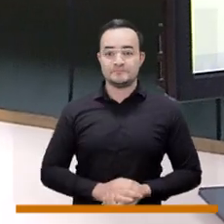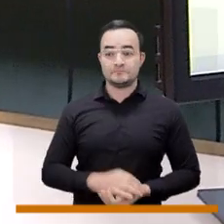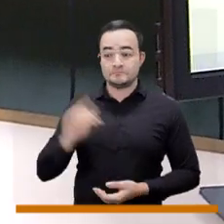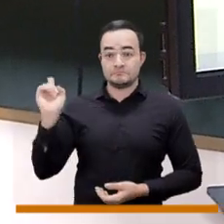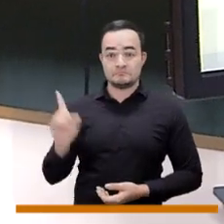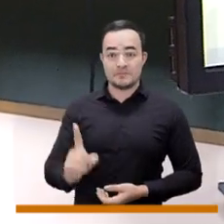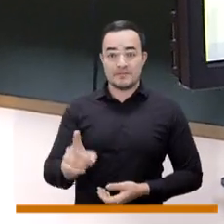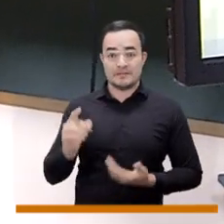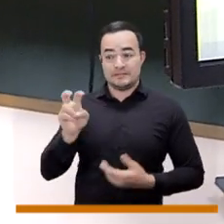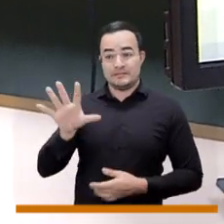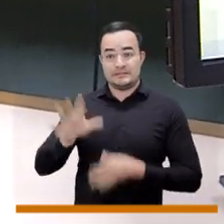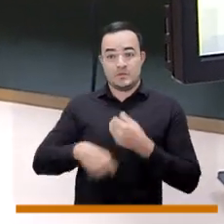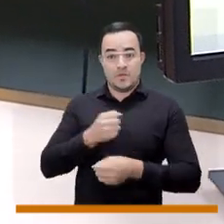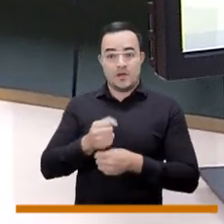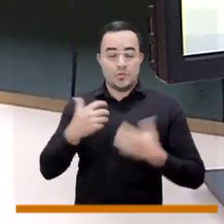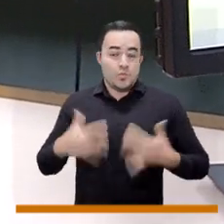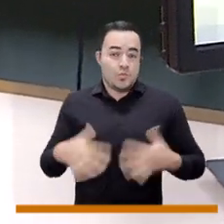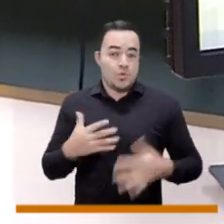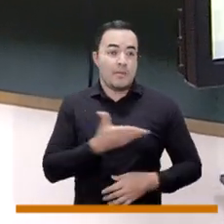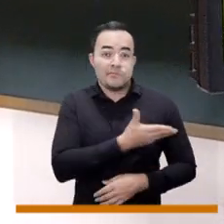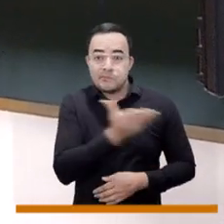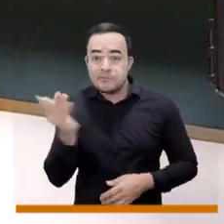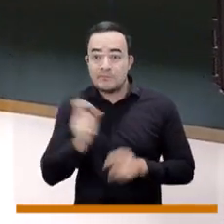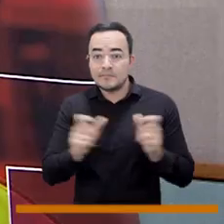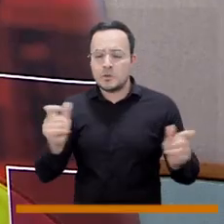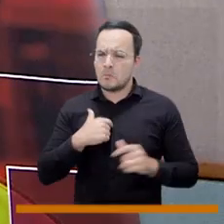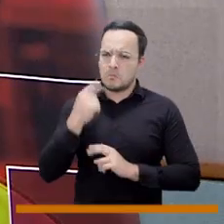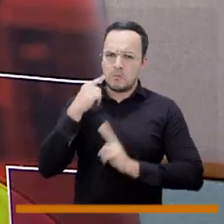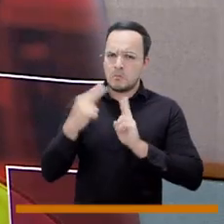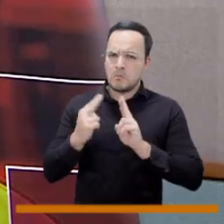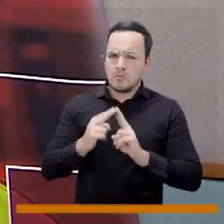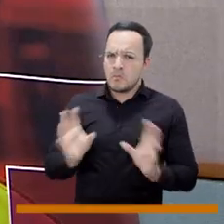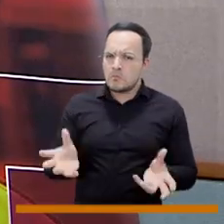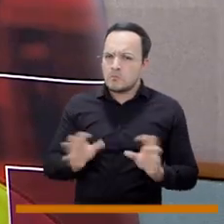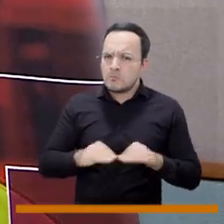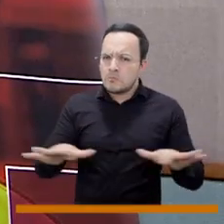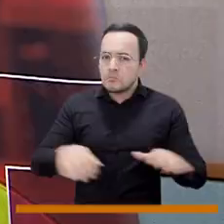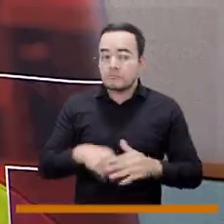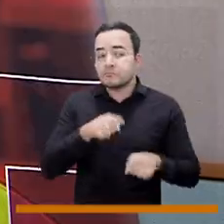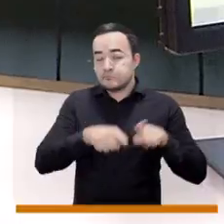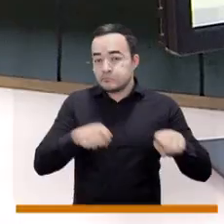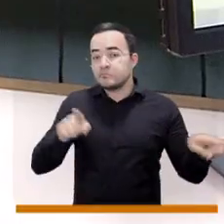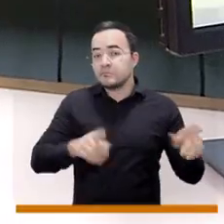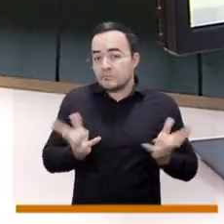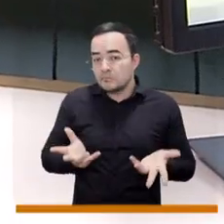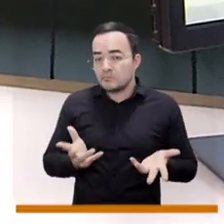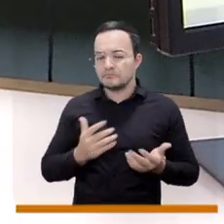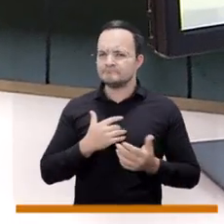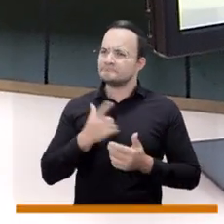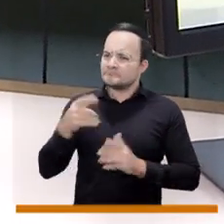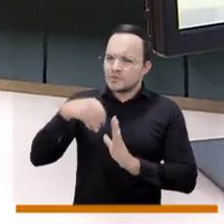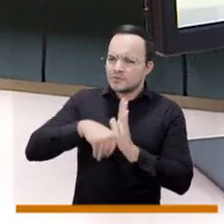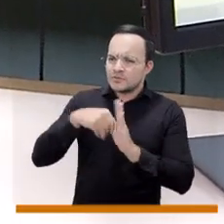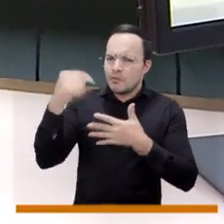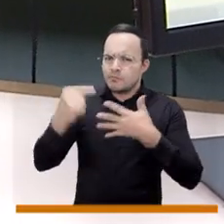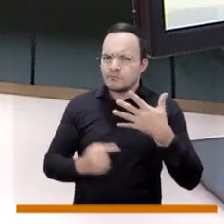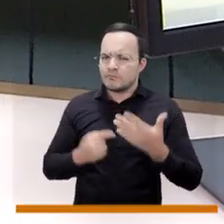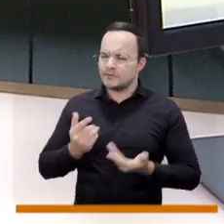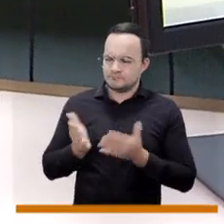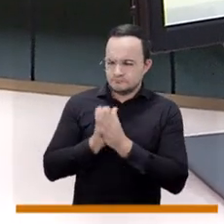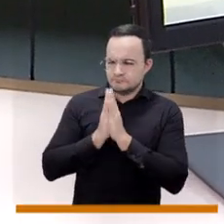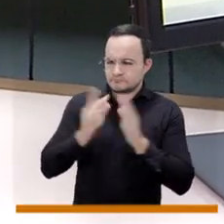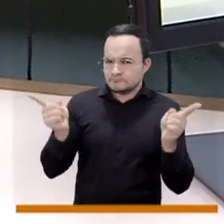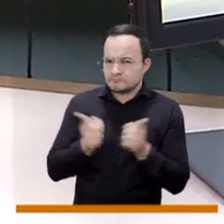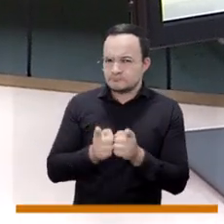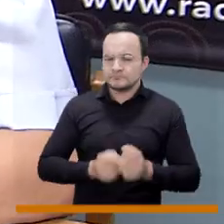seguramente en estos 75 años hayan personas que no conozcan la emisora y tampoco conozcan qué contenido ofrecen ustedes. Cuéntenos un